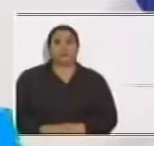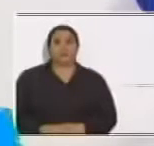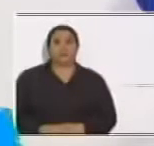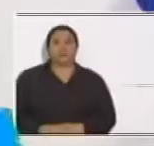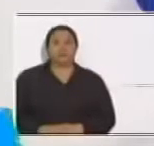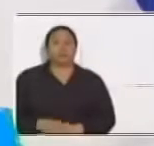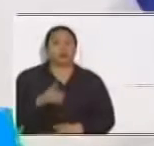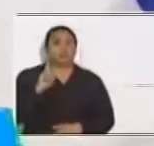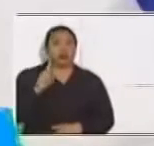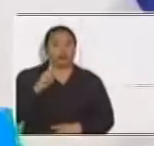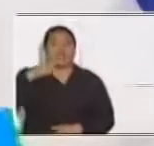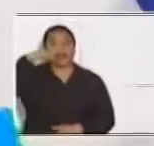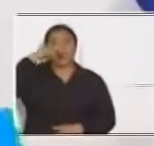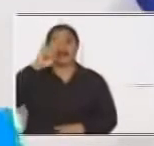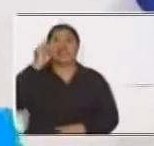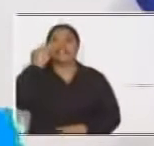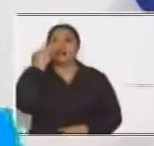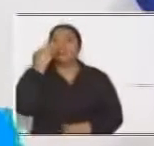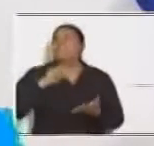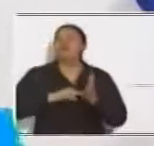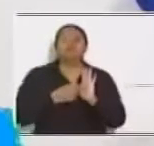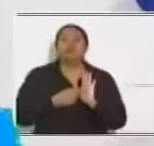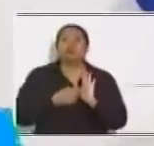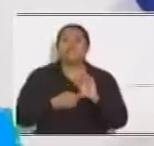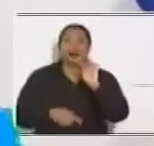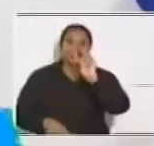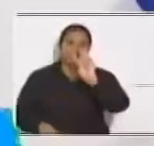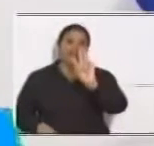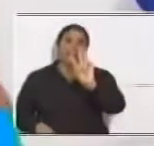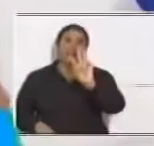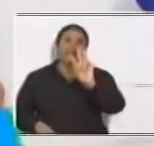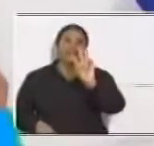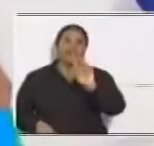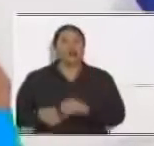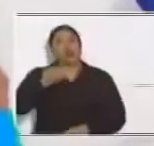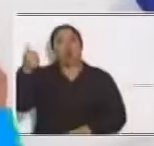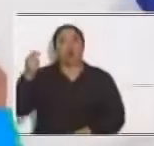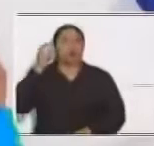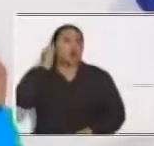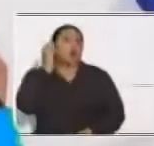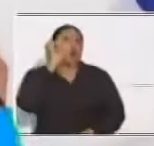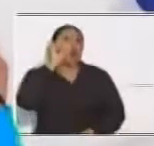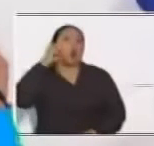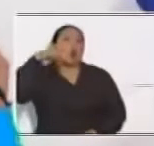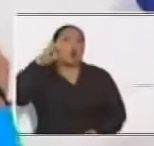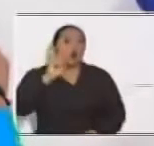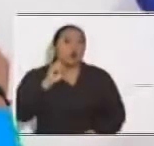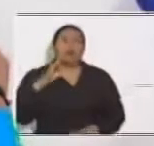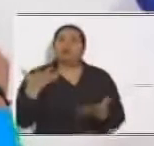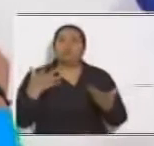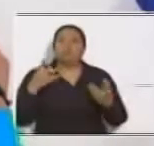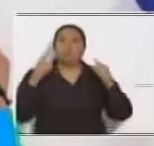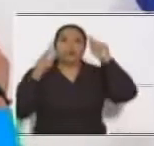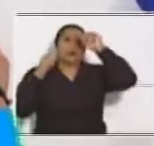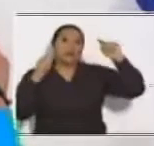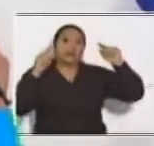La parte tri significa tres y la parte gono significa lados o caras.